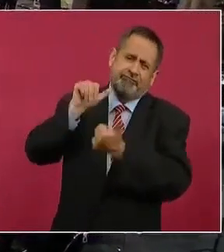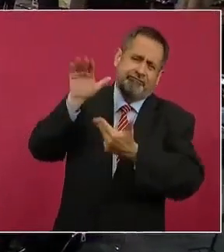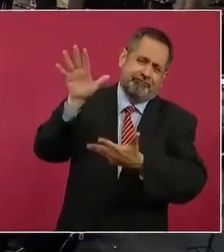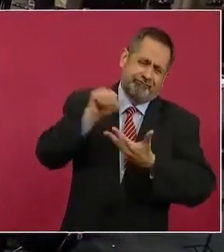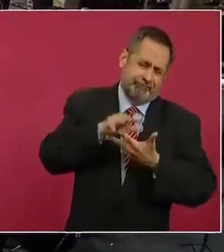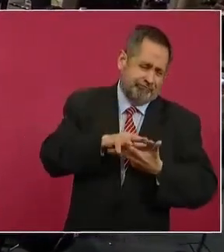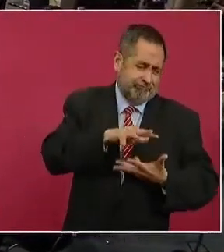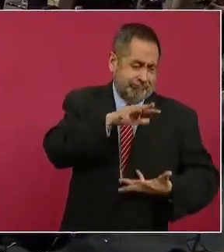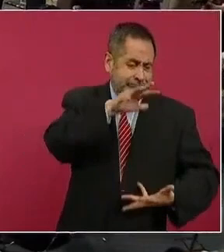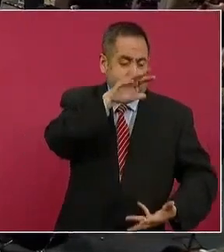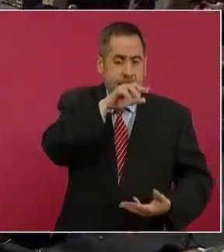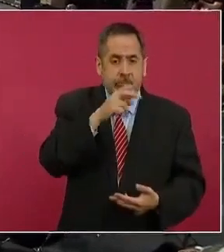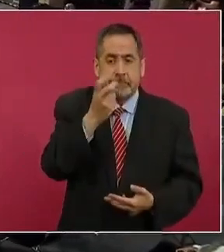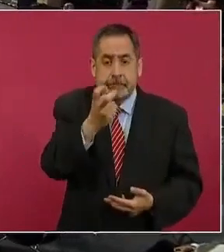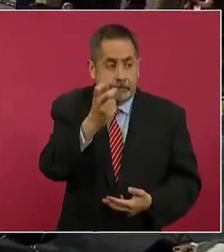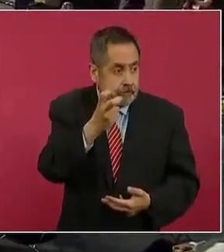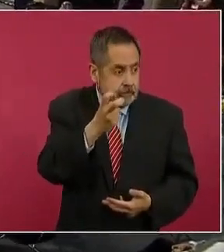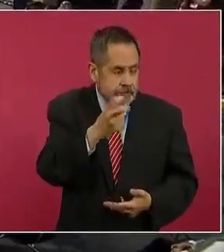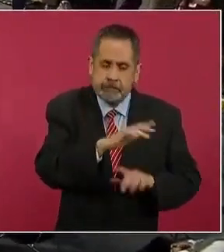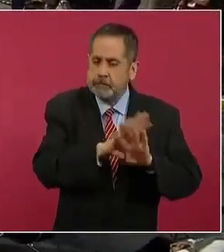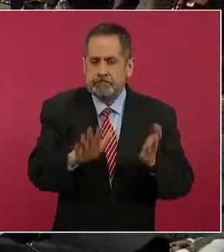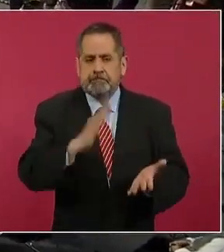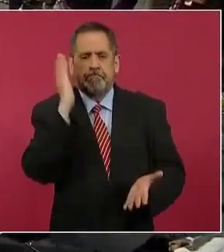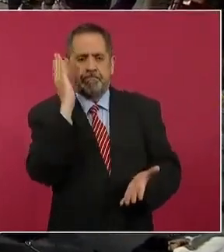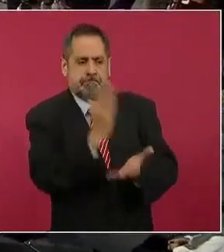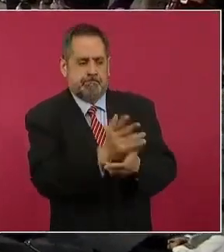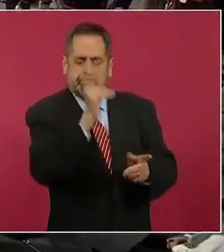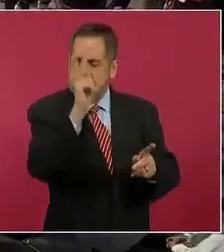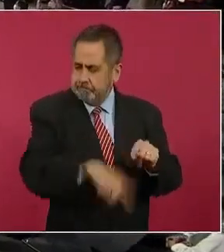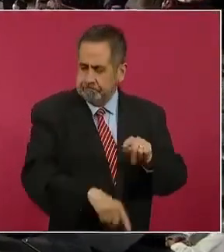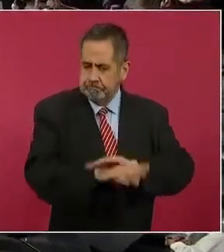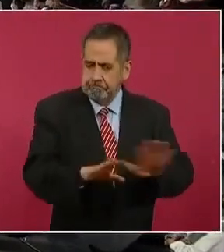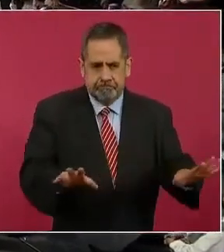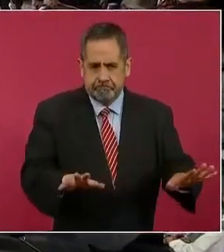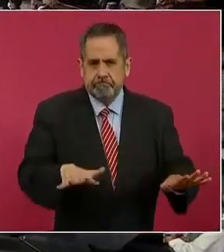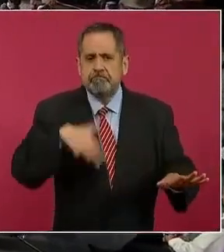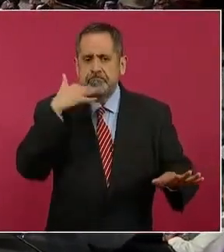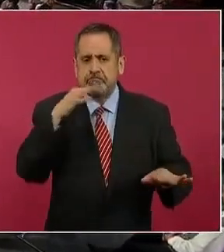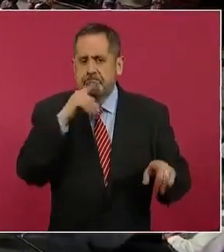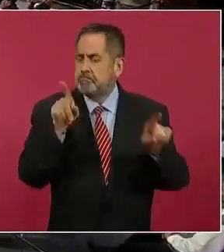Entonces, como eso se termina, como ya no hay esa corrupción,